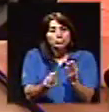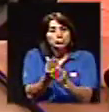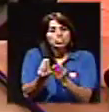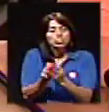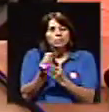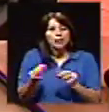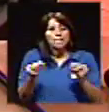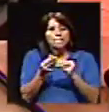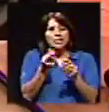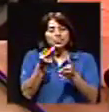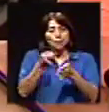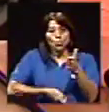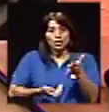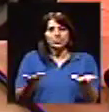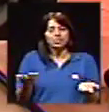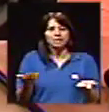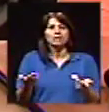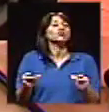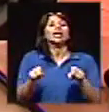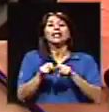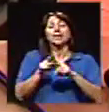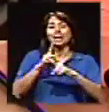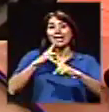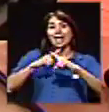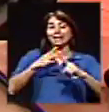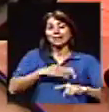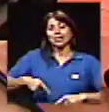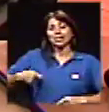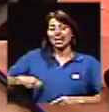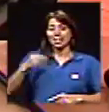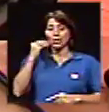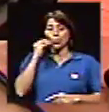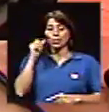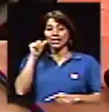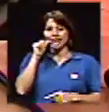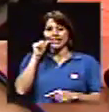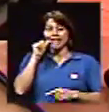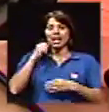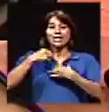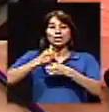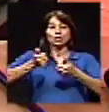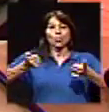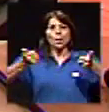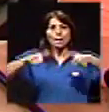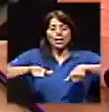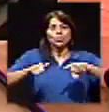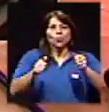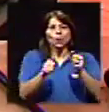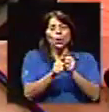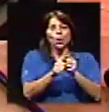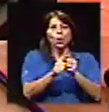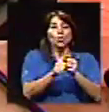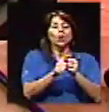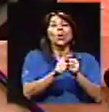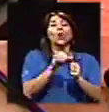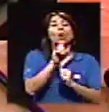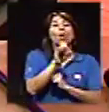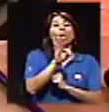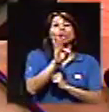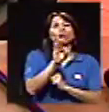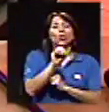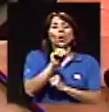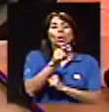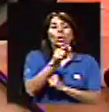de ello el expresidente Arias hizo un pacto con el Movimiento Libertario y don Otto Guevara